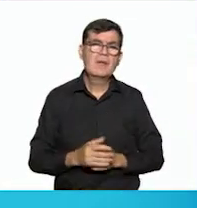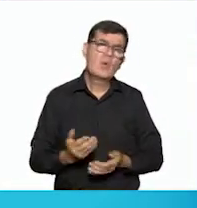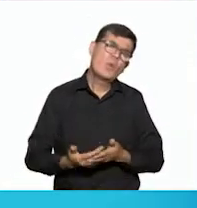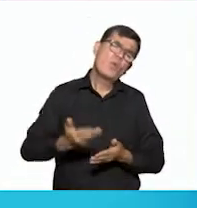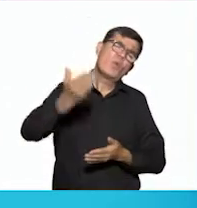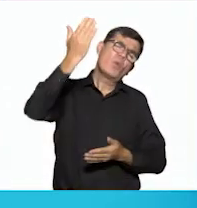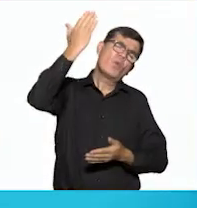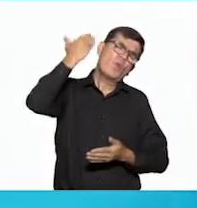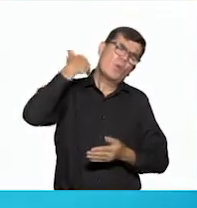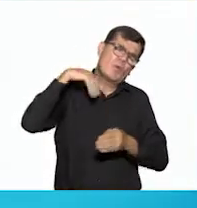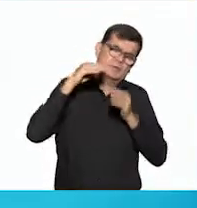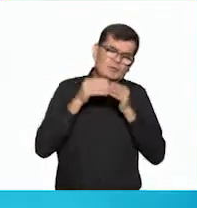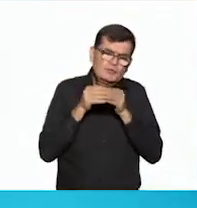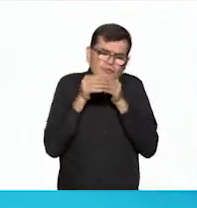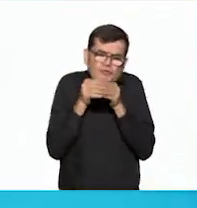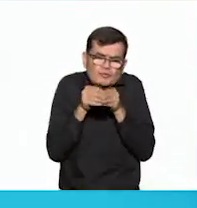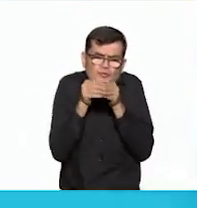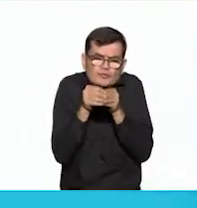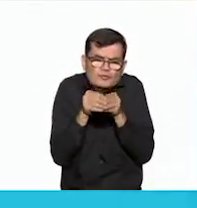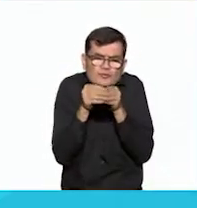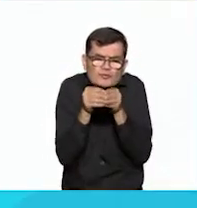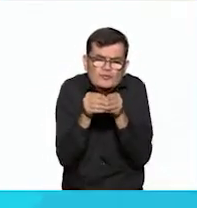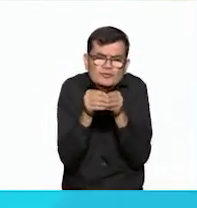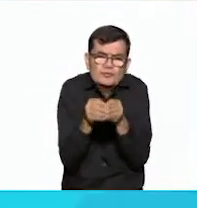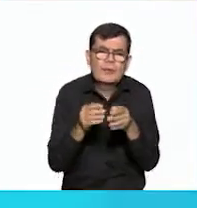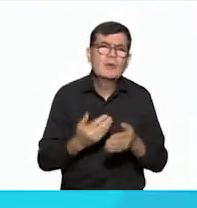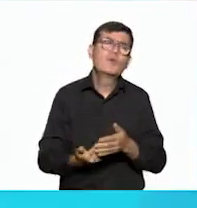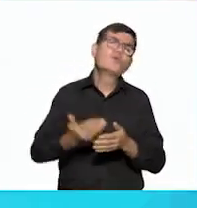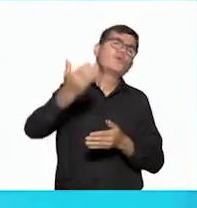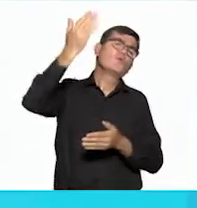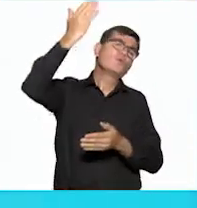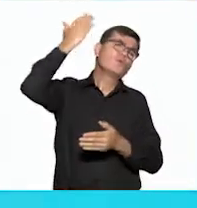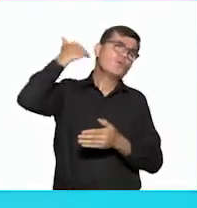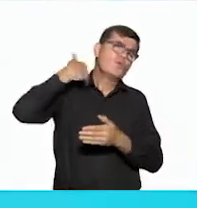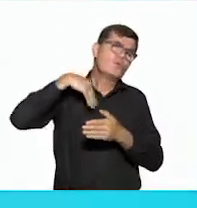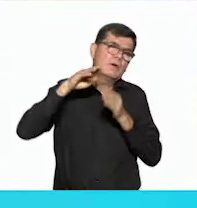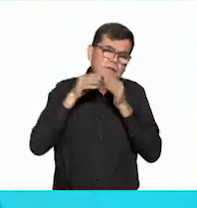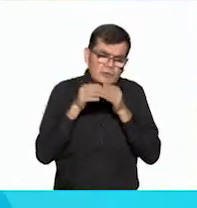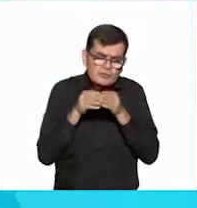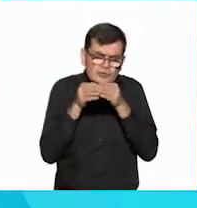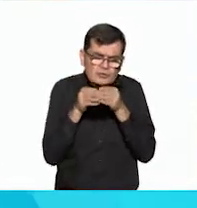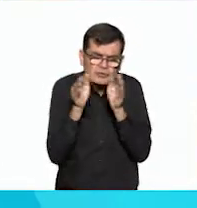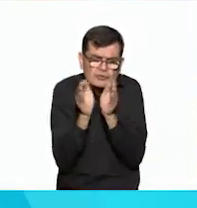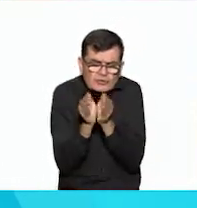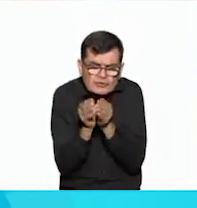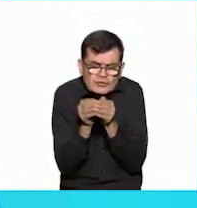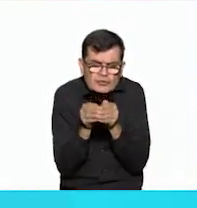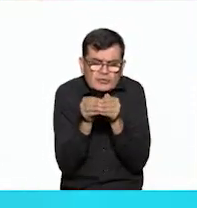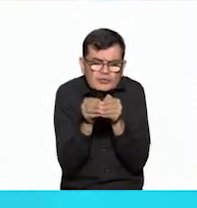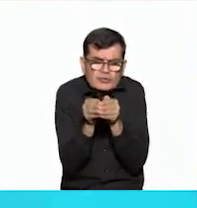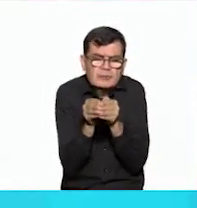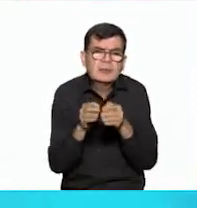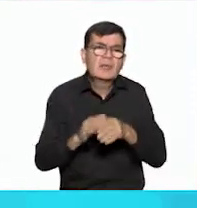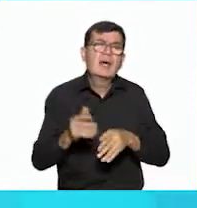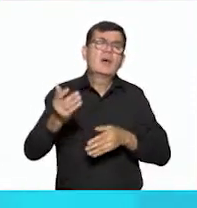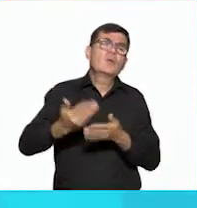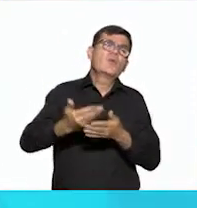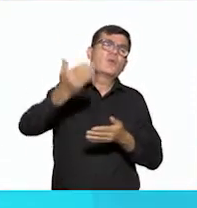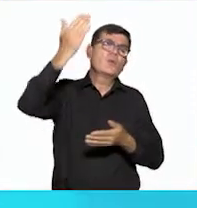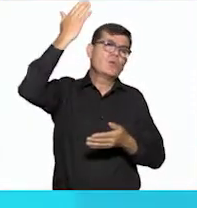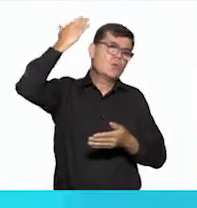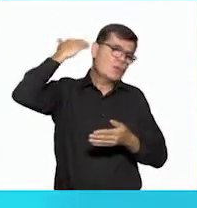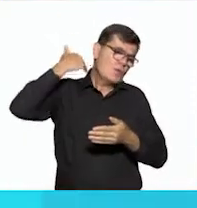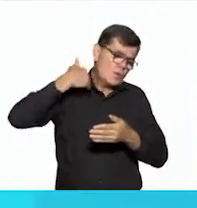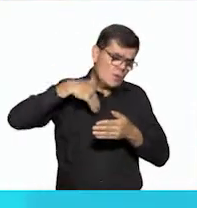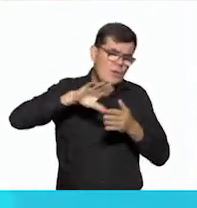Había una vez un barco chiquito. Había una vez un chiquito barco. Había una